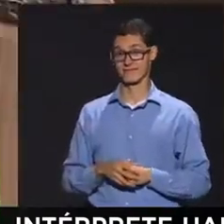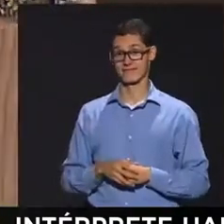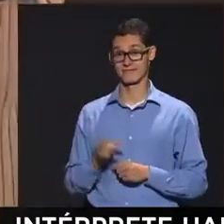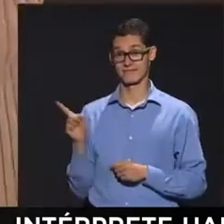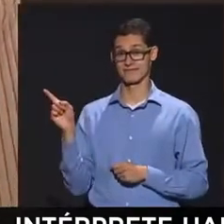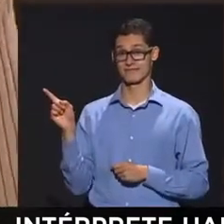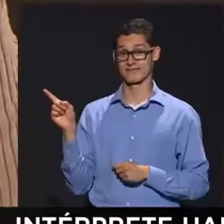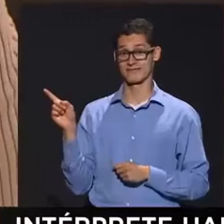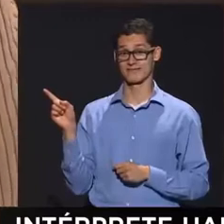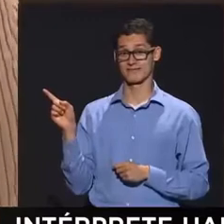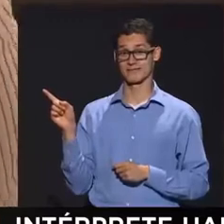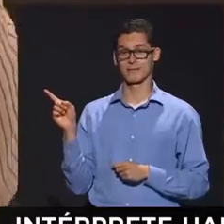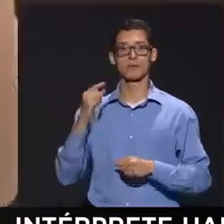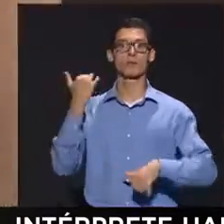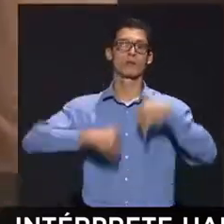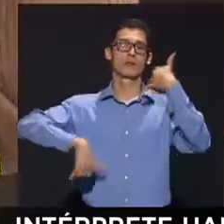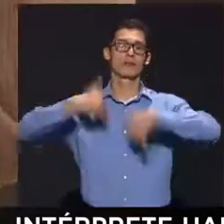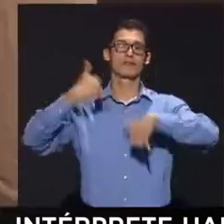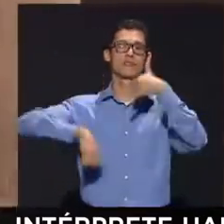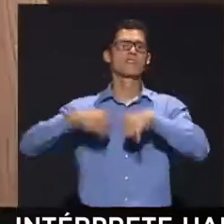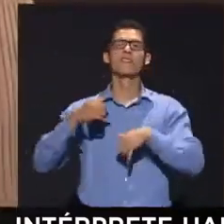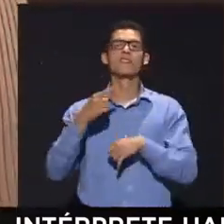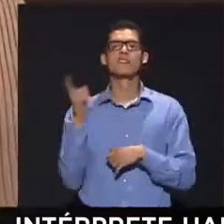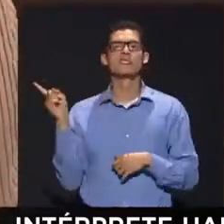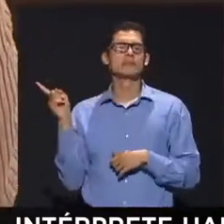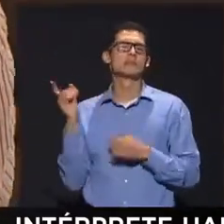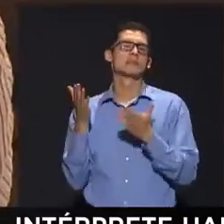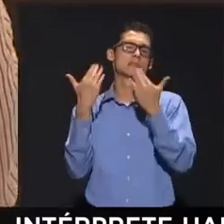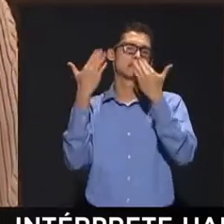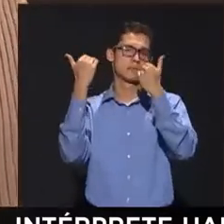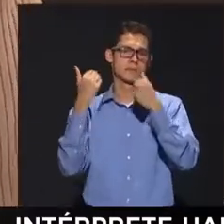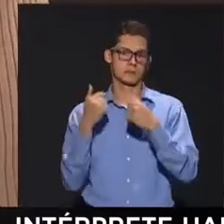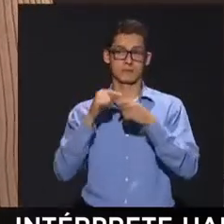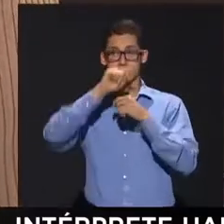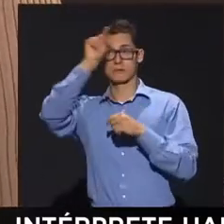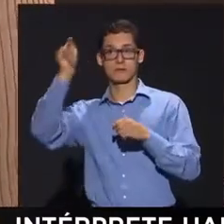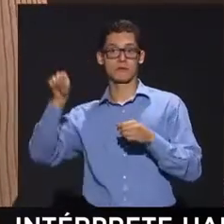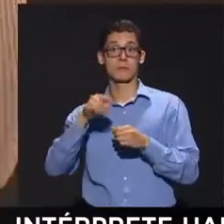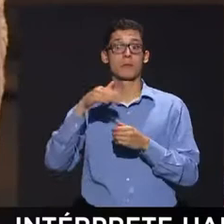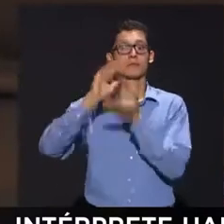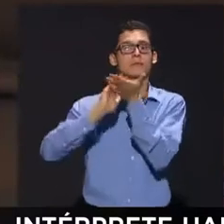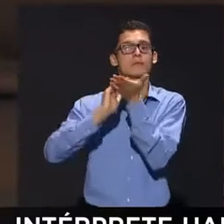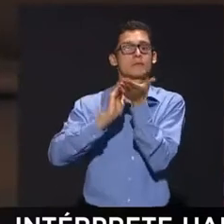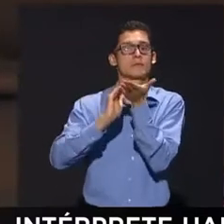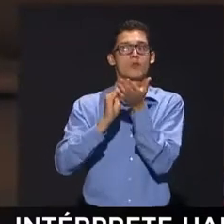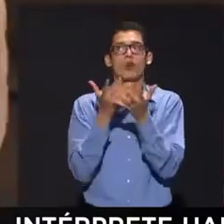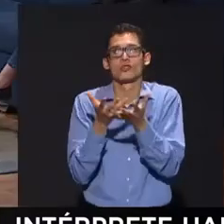a manera de juego en casa, nos presenta muchas alternativas que papá, mamá, abuelo, tía, tía, cada adulto significativo